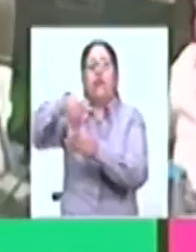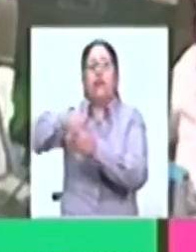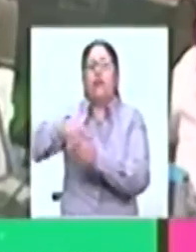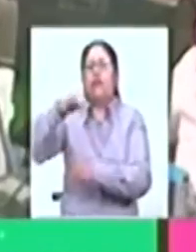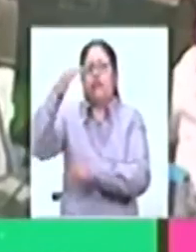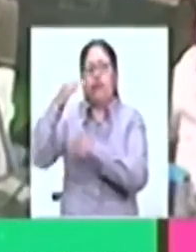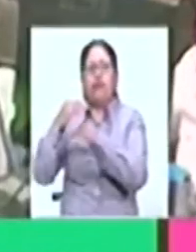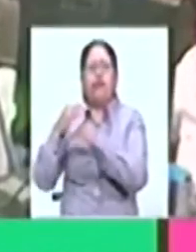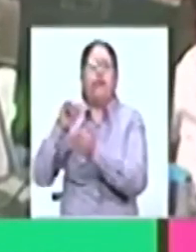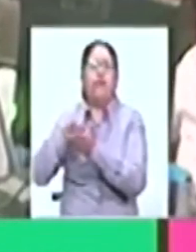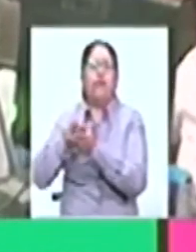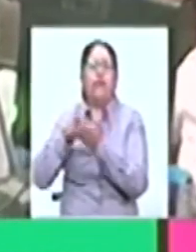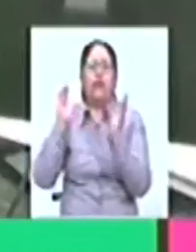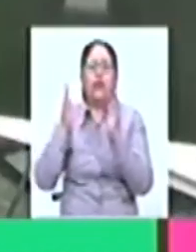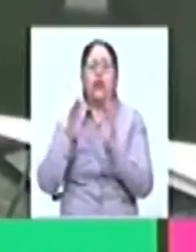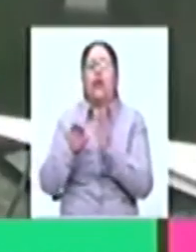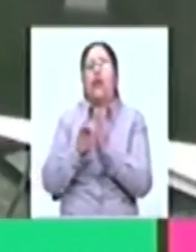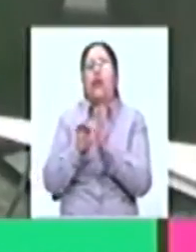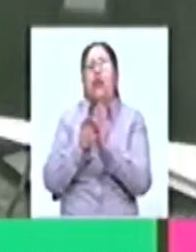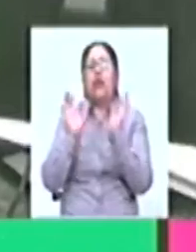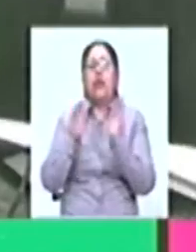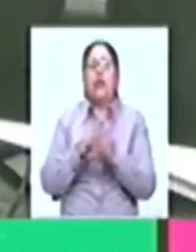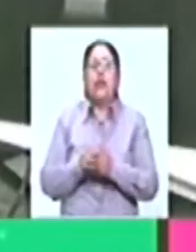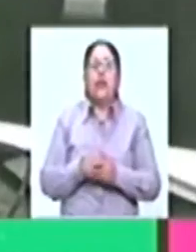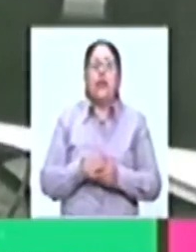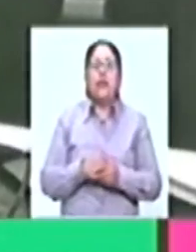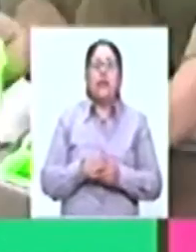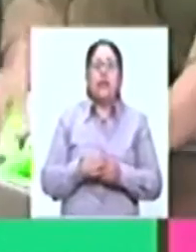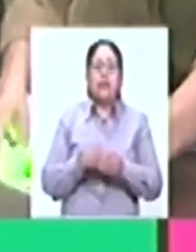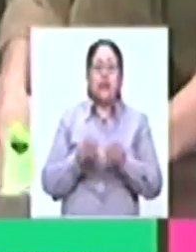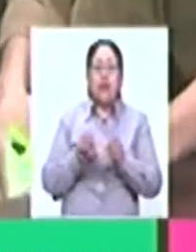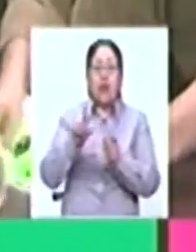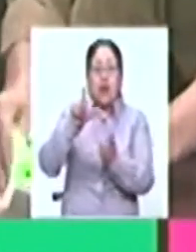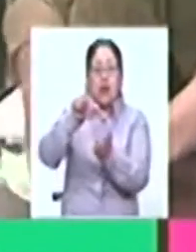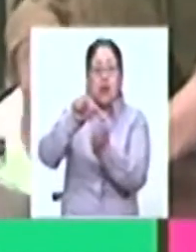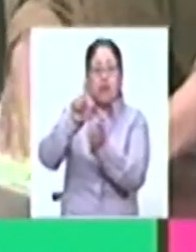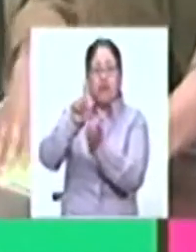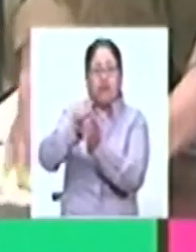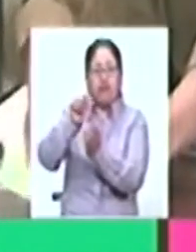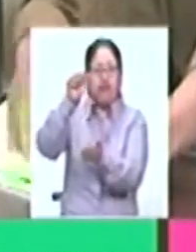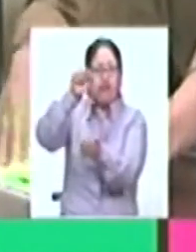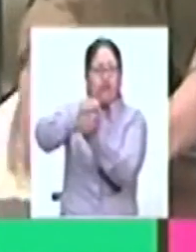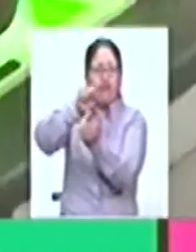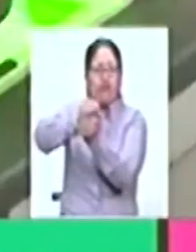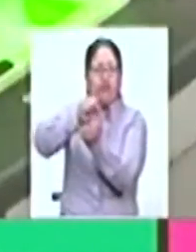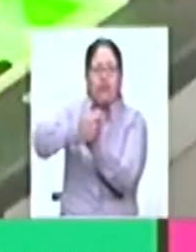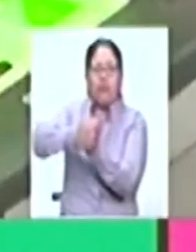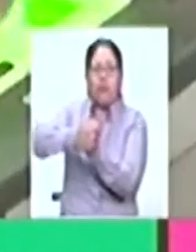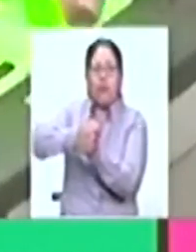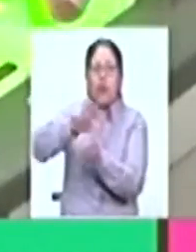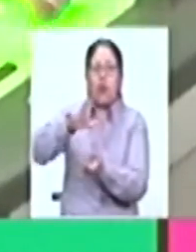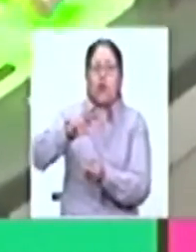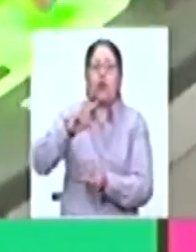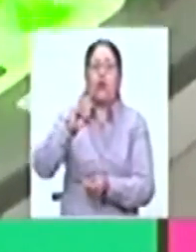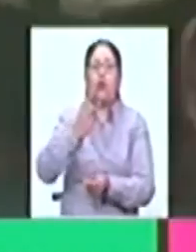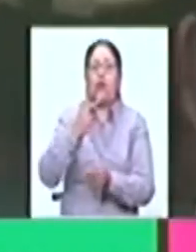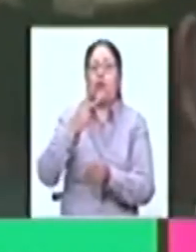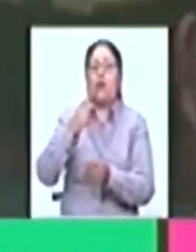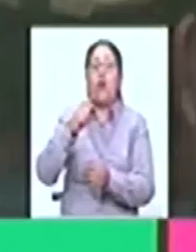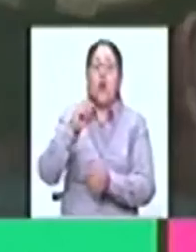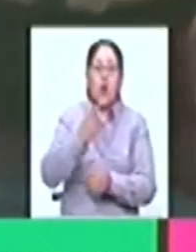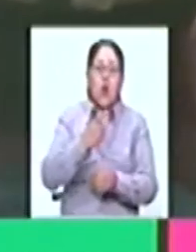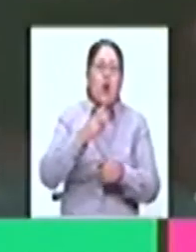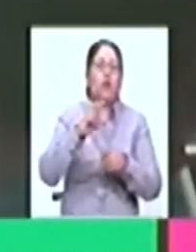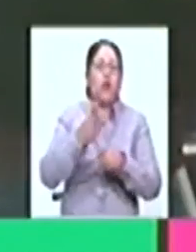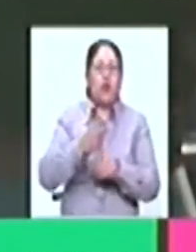la elección original por ejemplo se requiere el doble de papeletas que en elección general